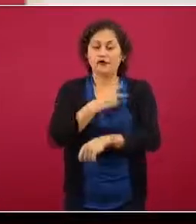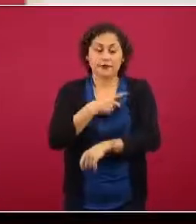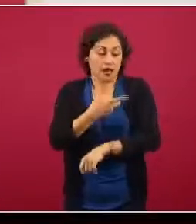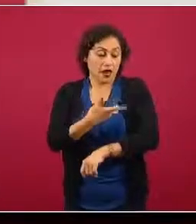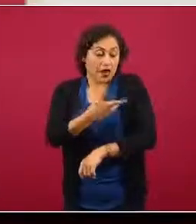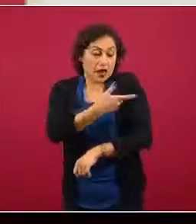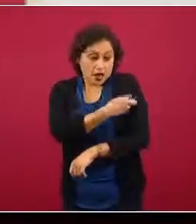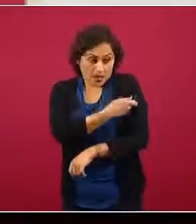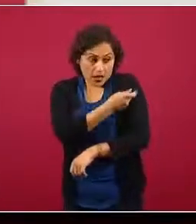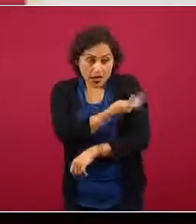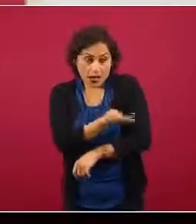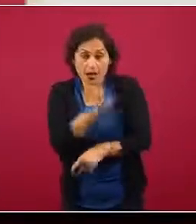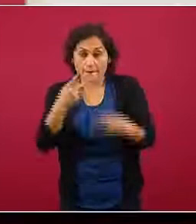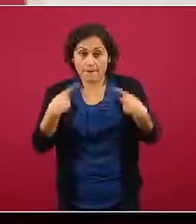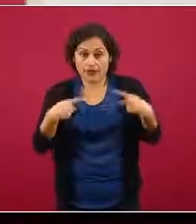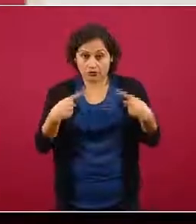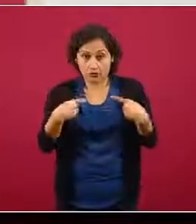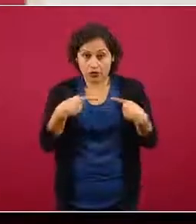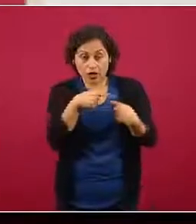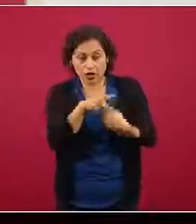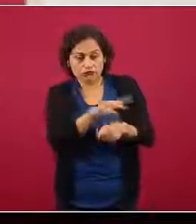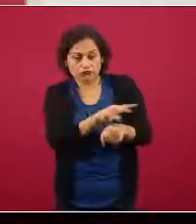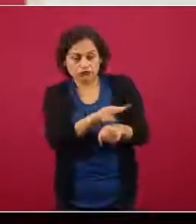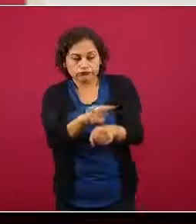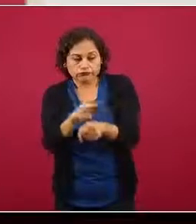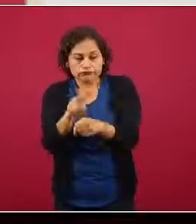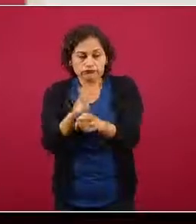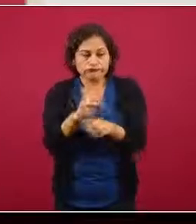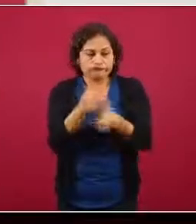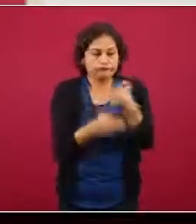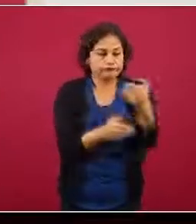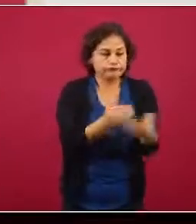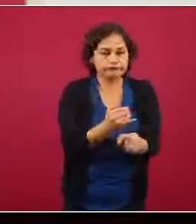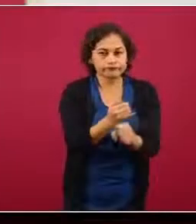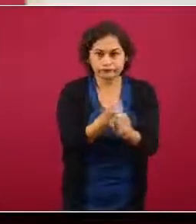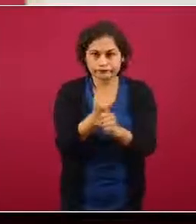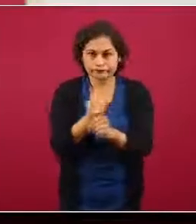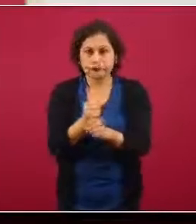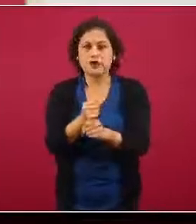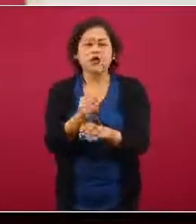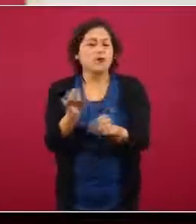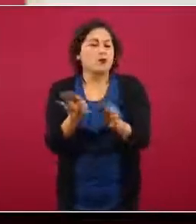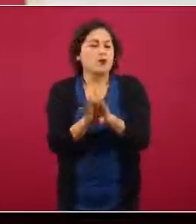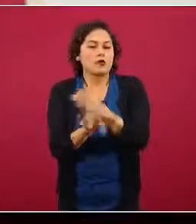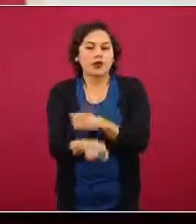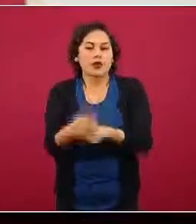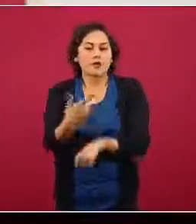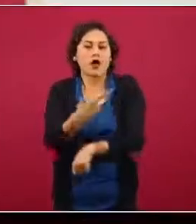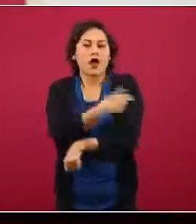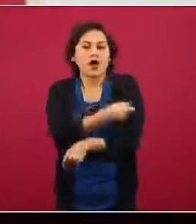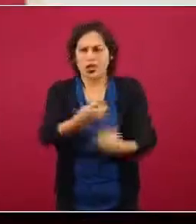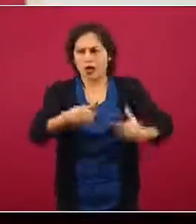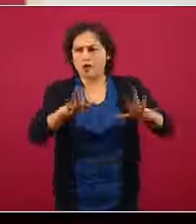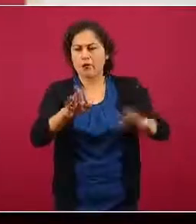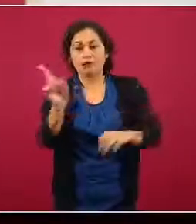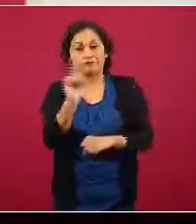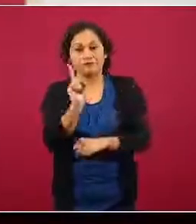las personas a las que se le va a aplicar a la vacuna con localización inmediata, con